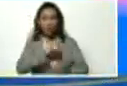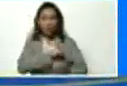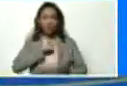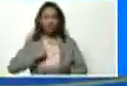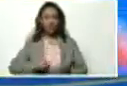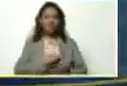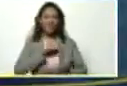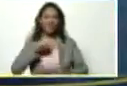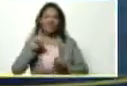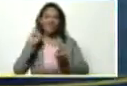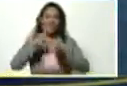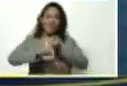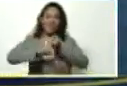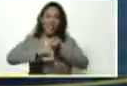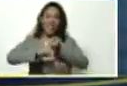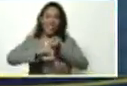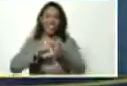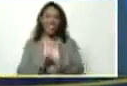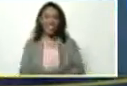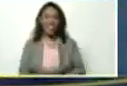Cilita!